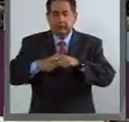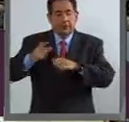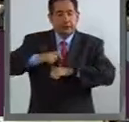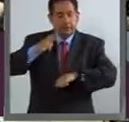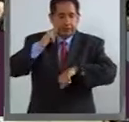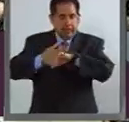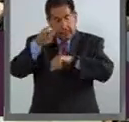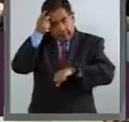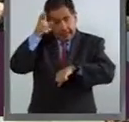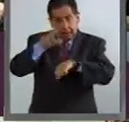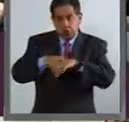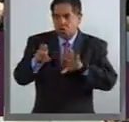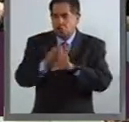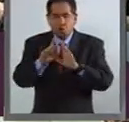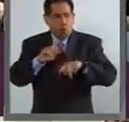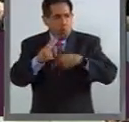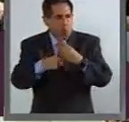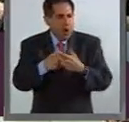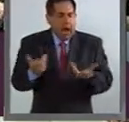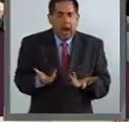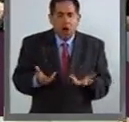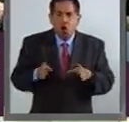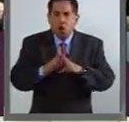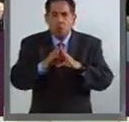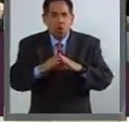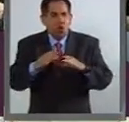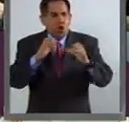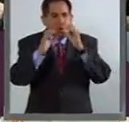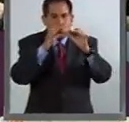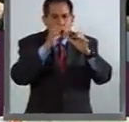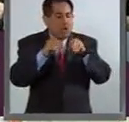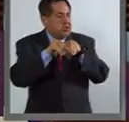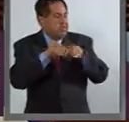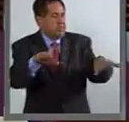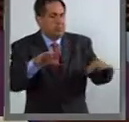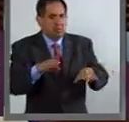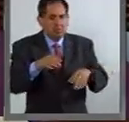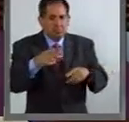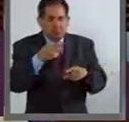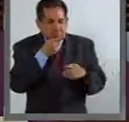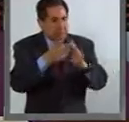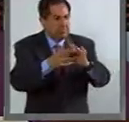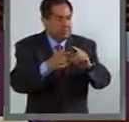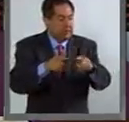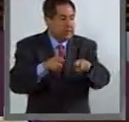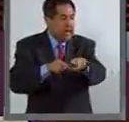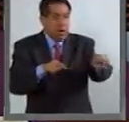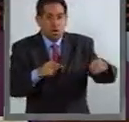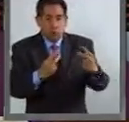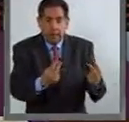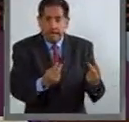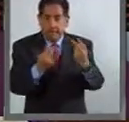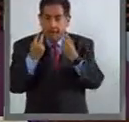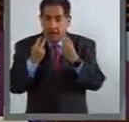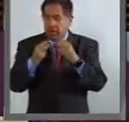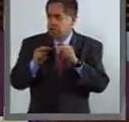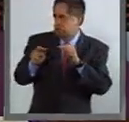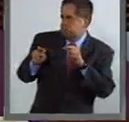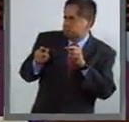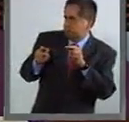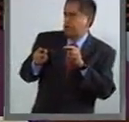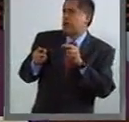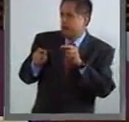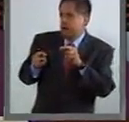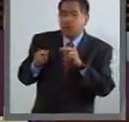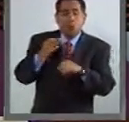medios legislativos es cómo comunicamos, es decir, cómo logramos recuperar la atención en un momento donde los mensajes